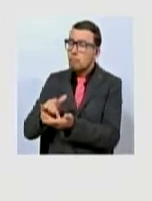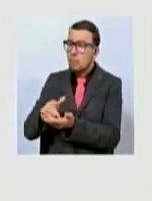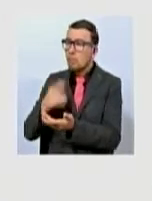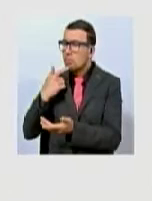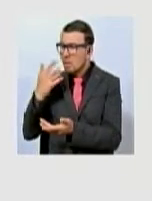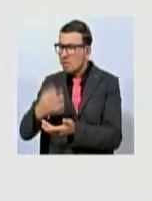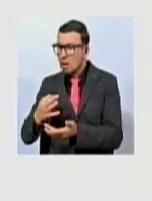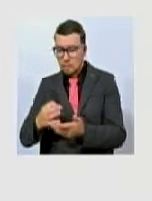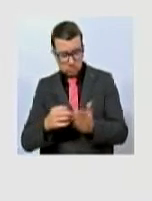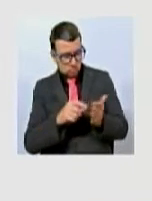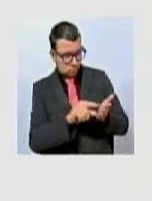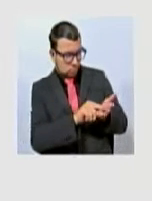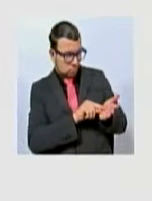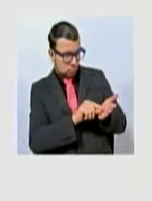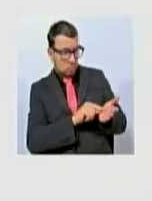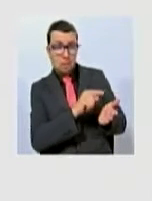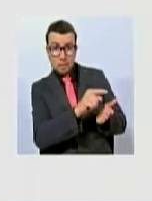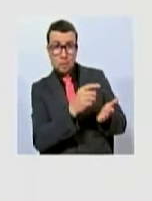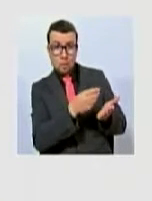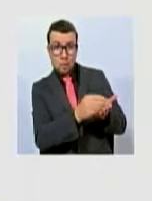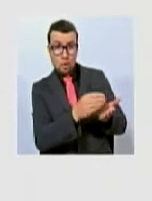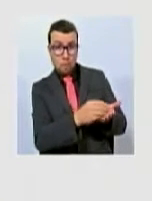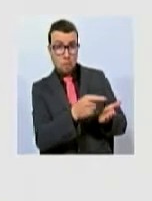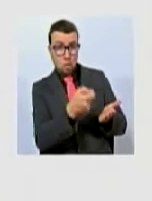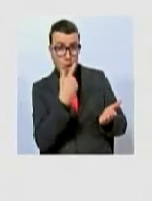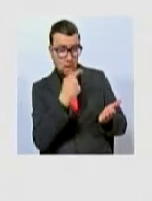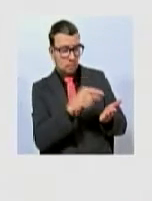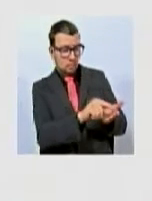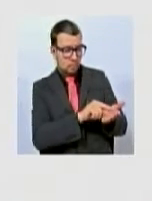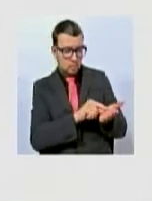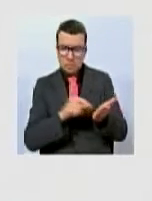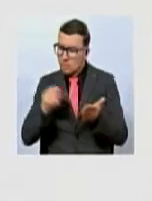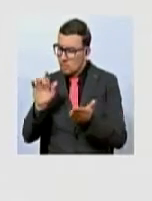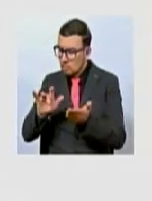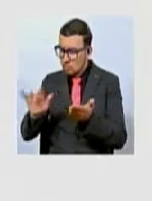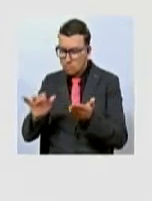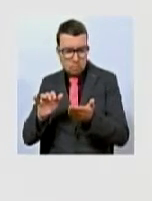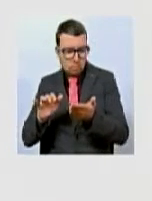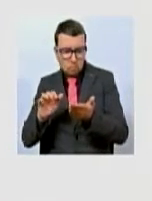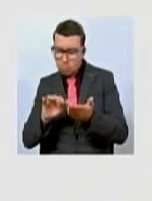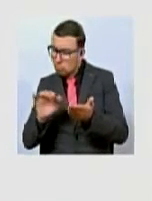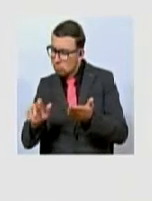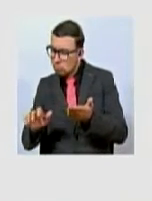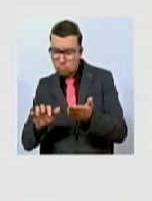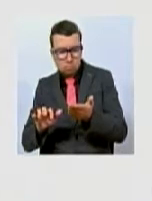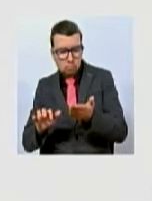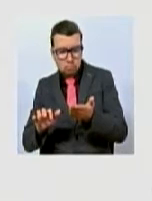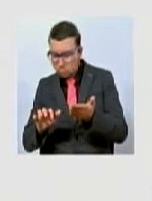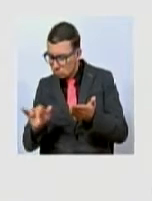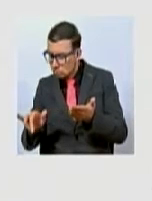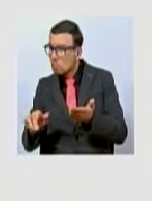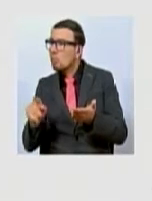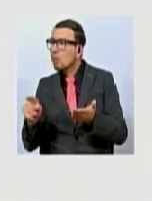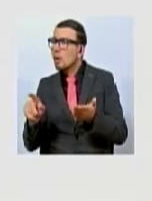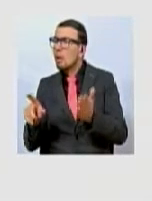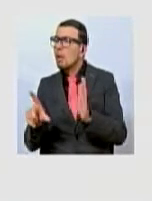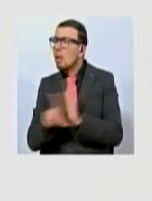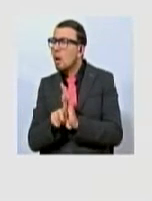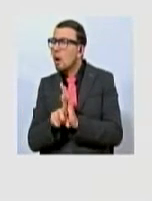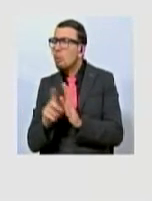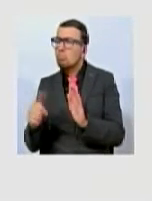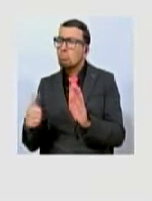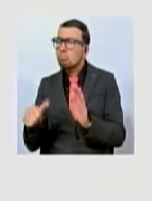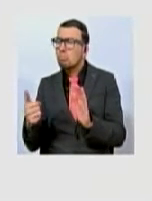registro sanitario, si el producto que estamos adquiriendo es legal, está registrado ante el INVIMA, que eso es lo primero que debemos